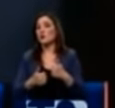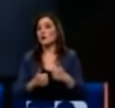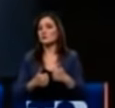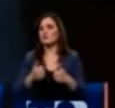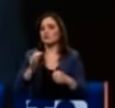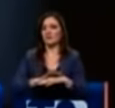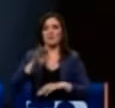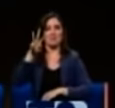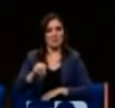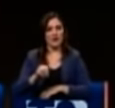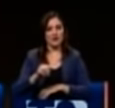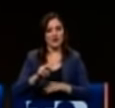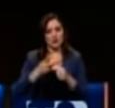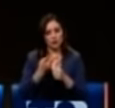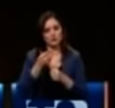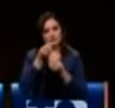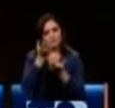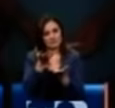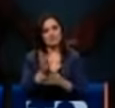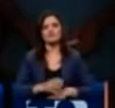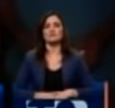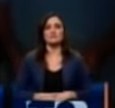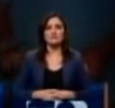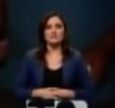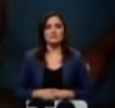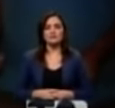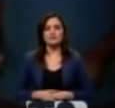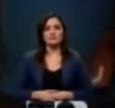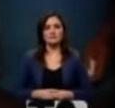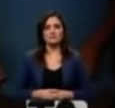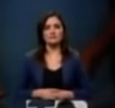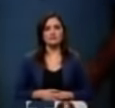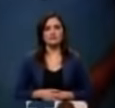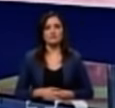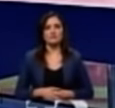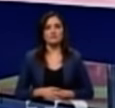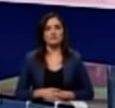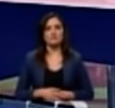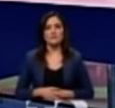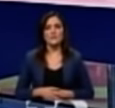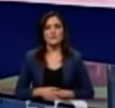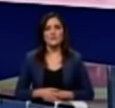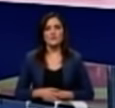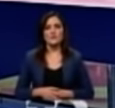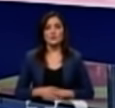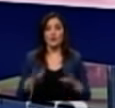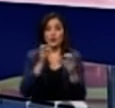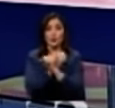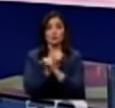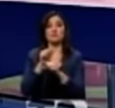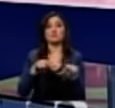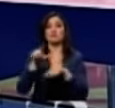Se lo contamos este martes en una segunda entrega. Carlos Acoto, 24 horas. Esta noche,